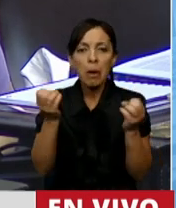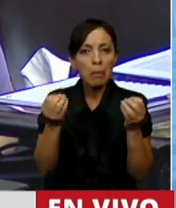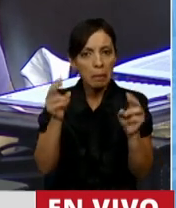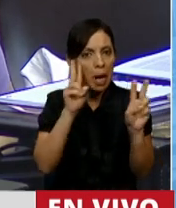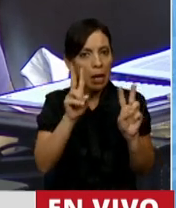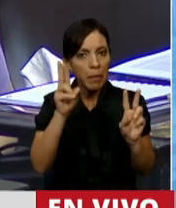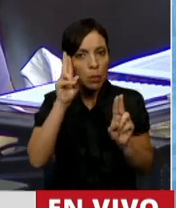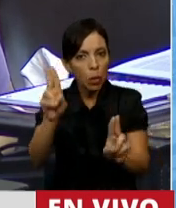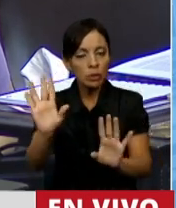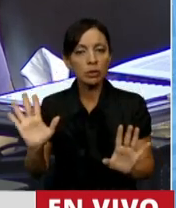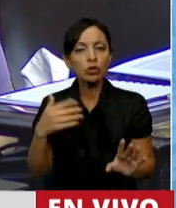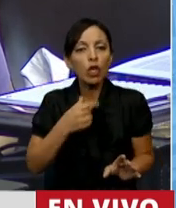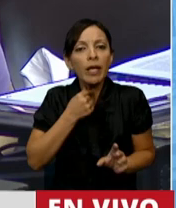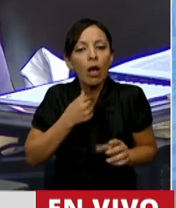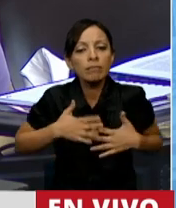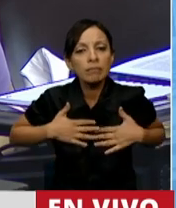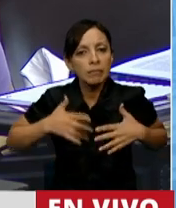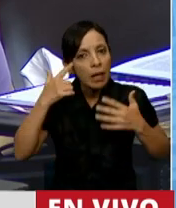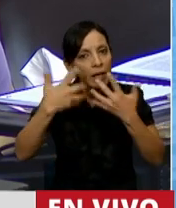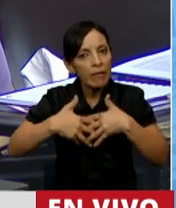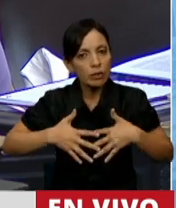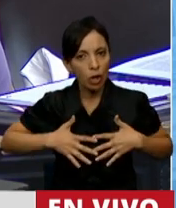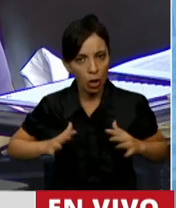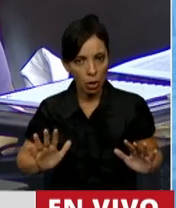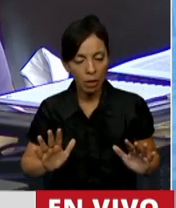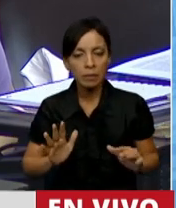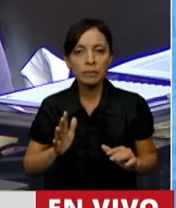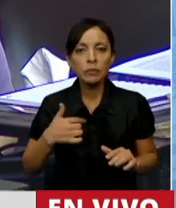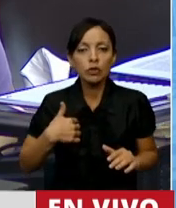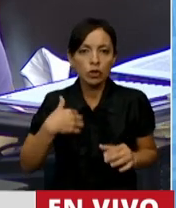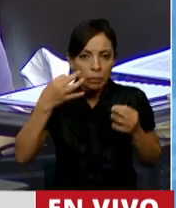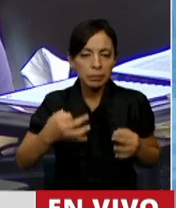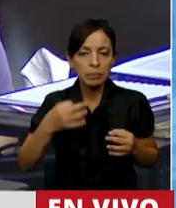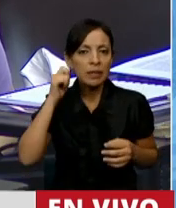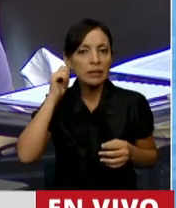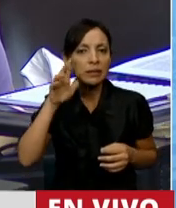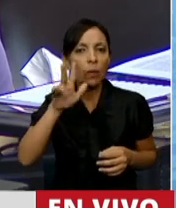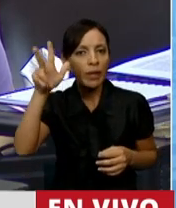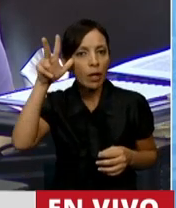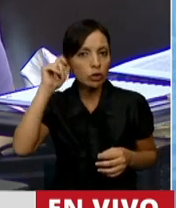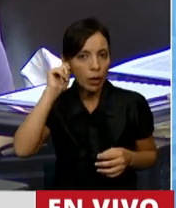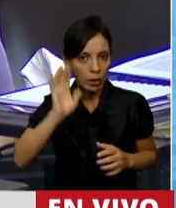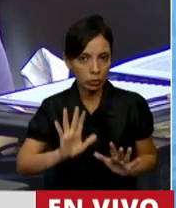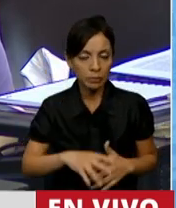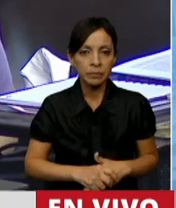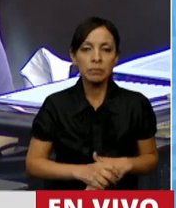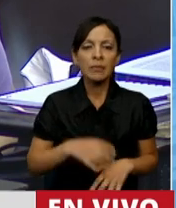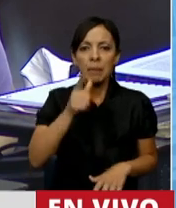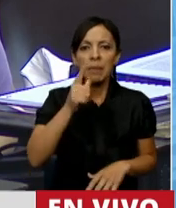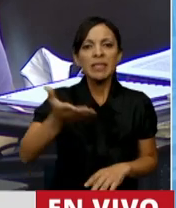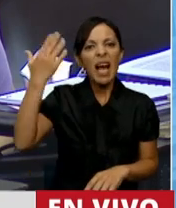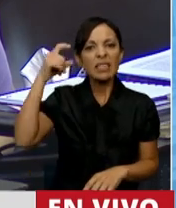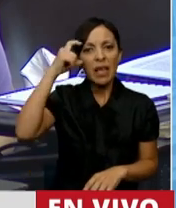respetar yo quiero hacer una reflexión personal yo tengo 58 años creo que hace 10 años